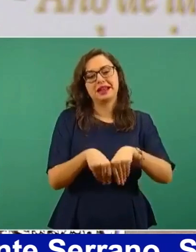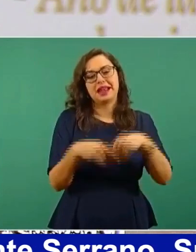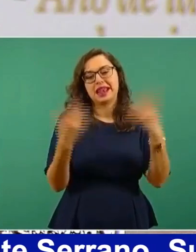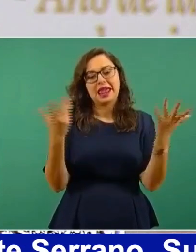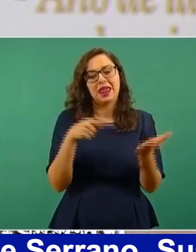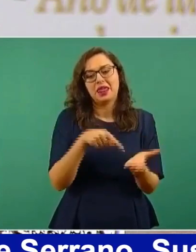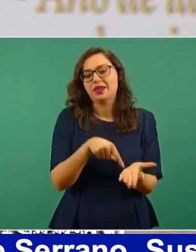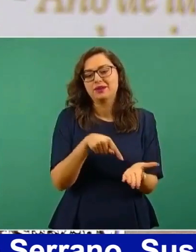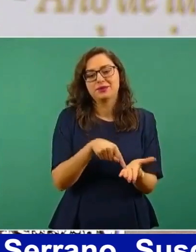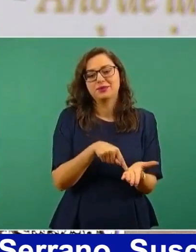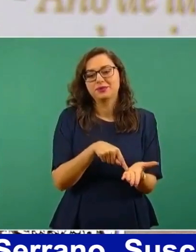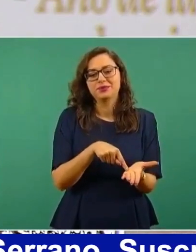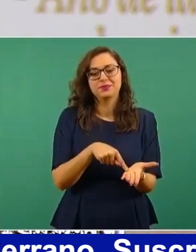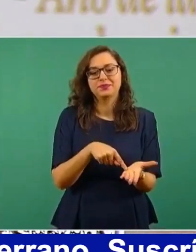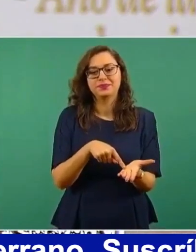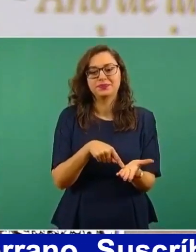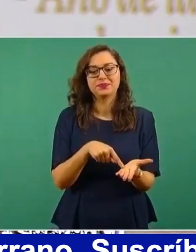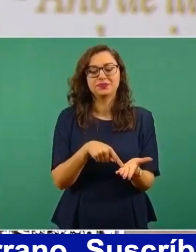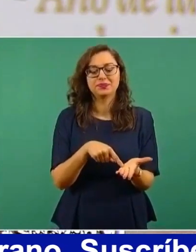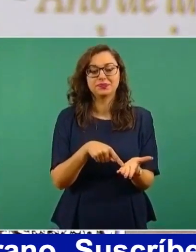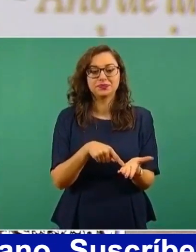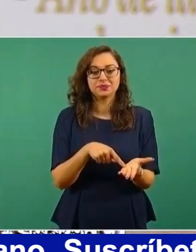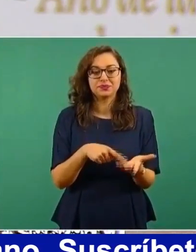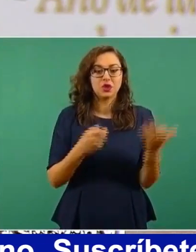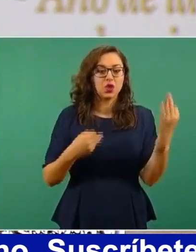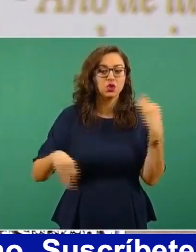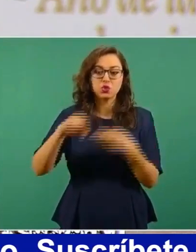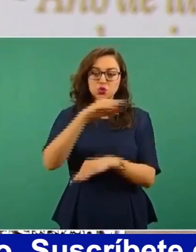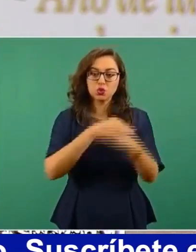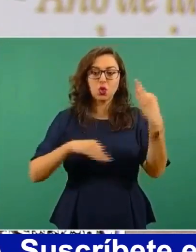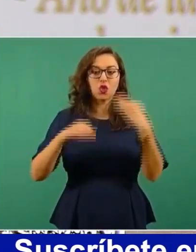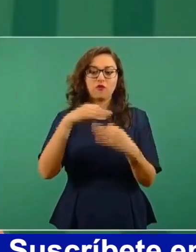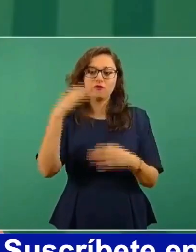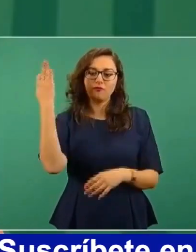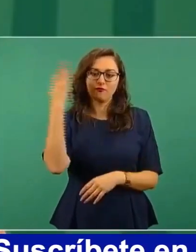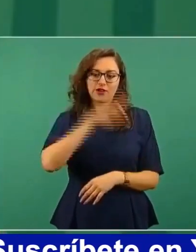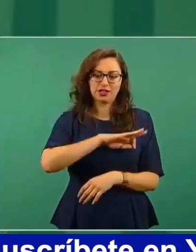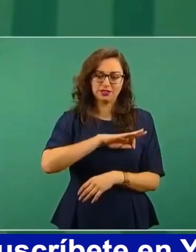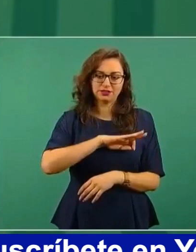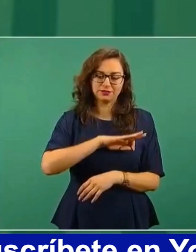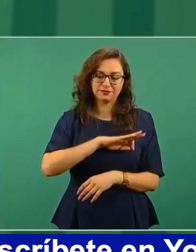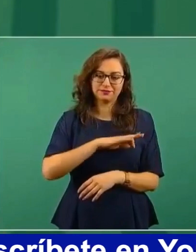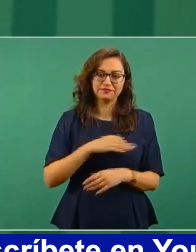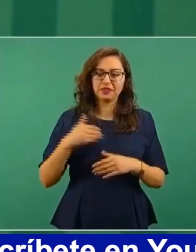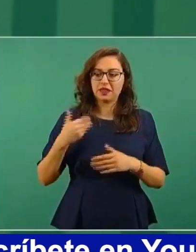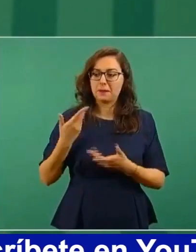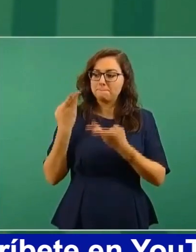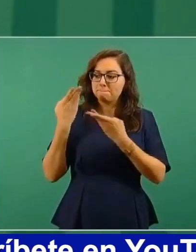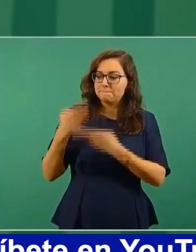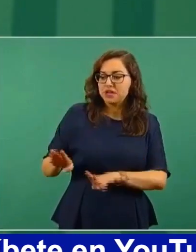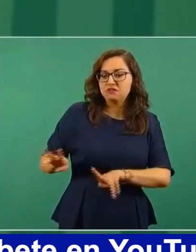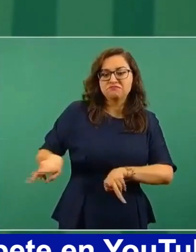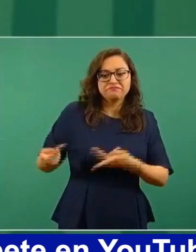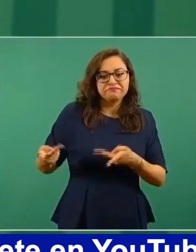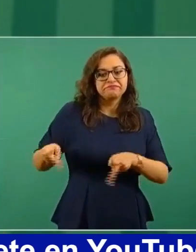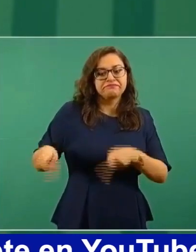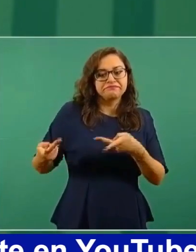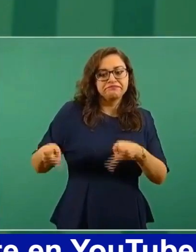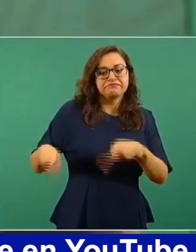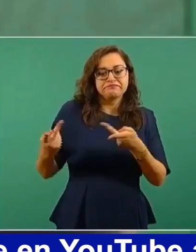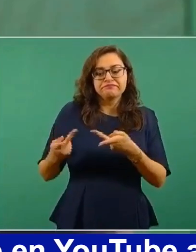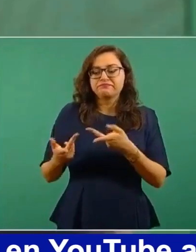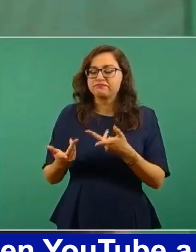cómo todo fue falsificado, todo el proceso